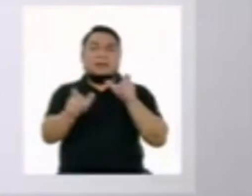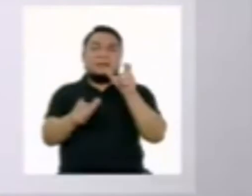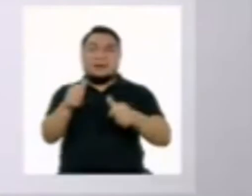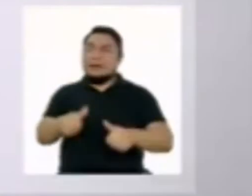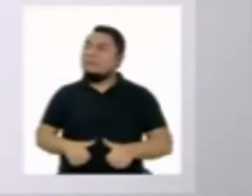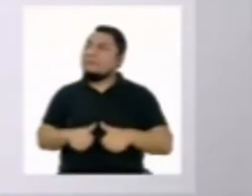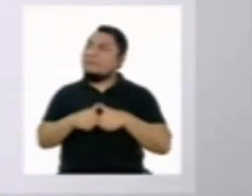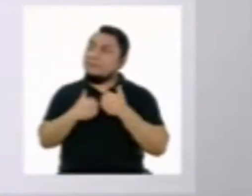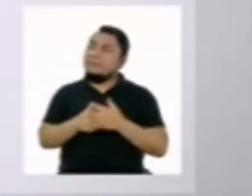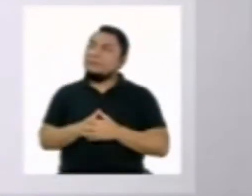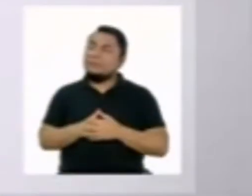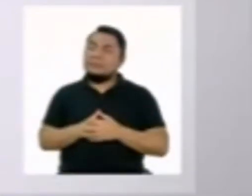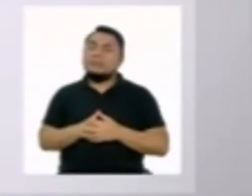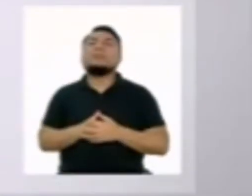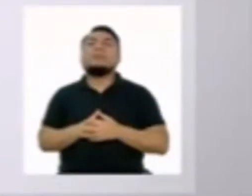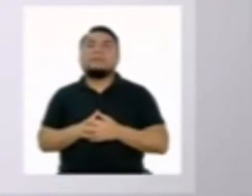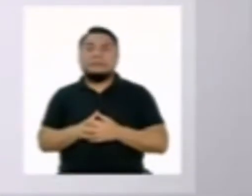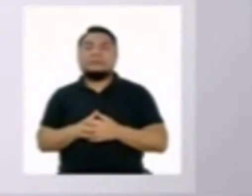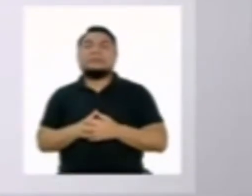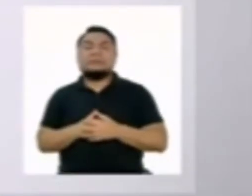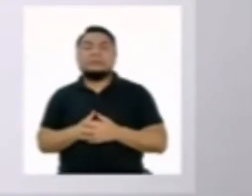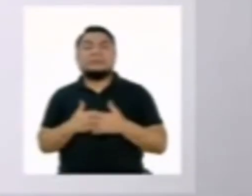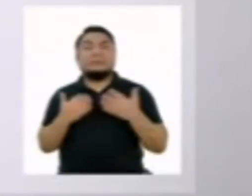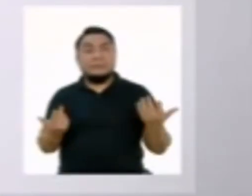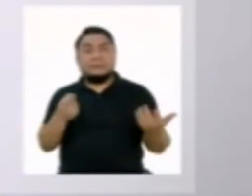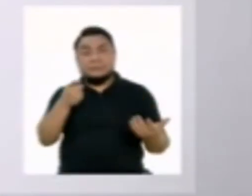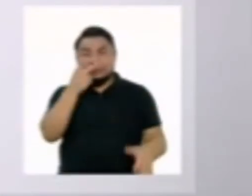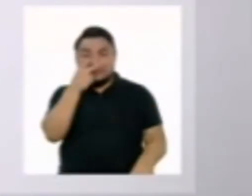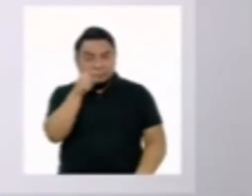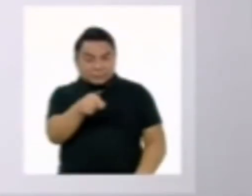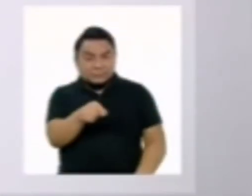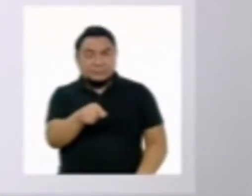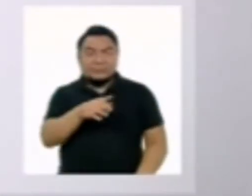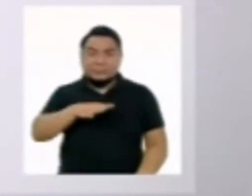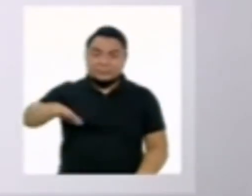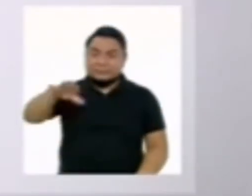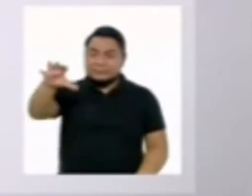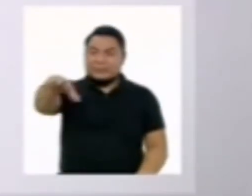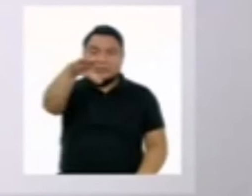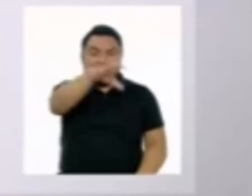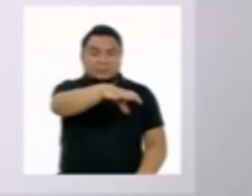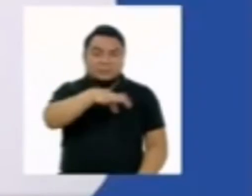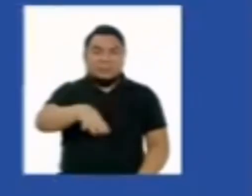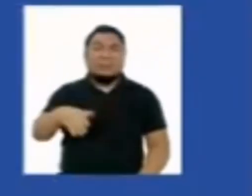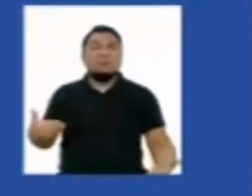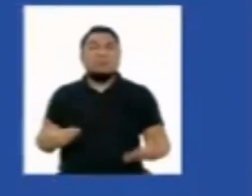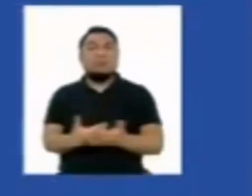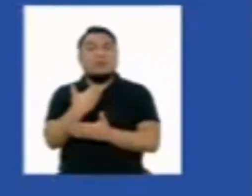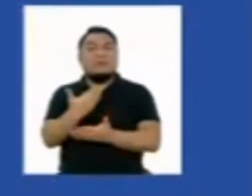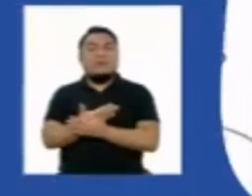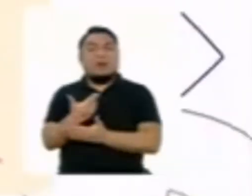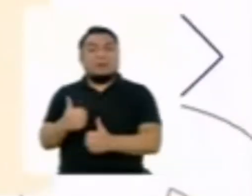vivos. Exacto. Y si damos una mirada cronológica, han ido apareciendo nuevas especies.